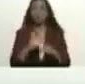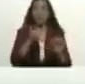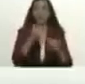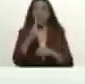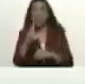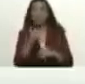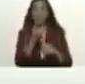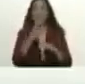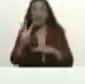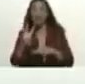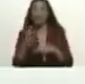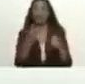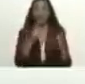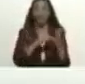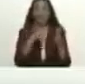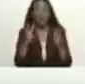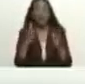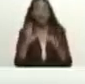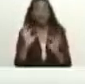2014